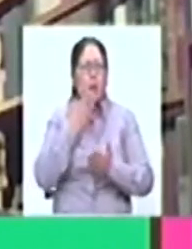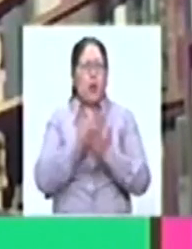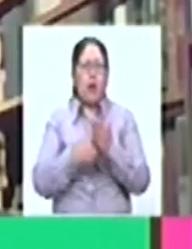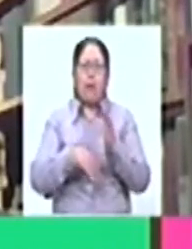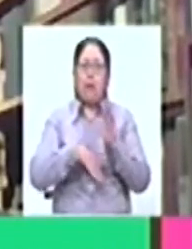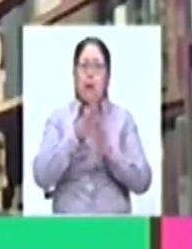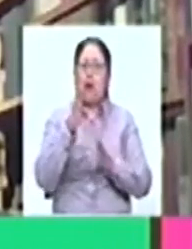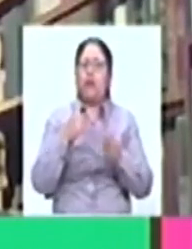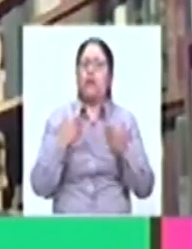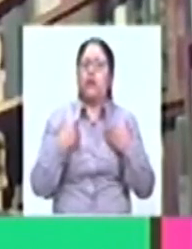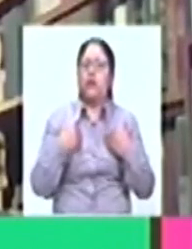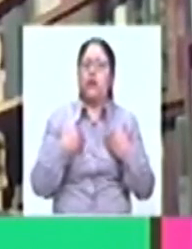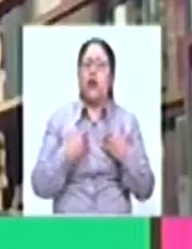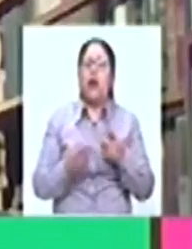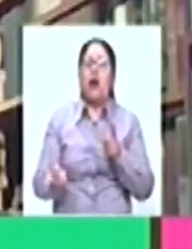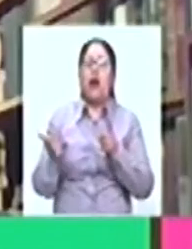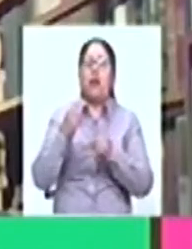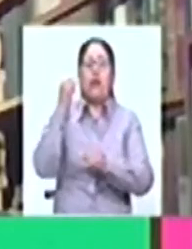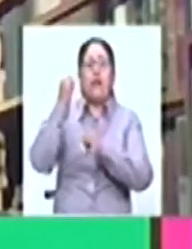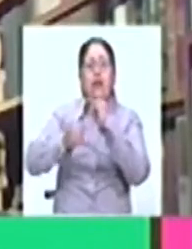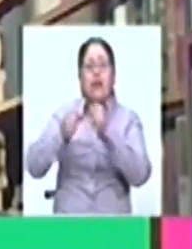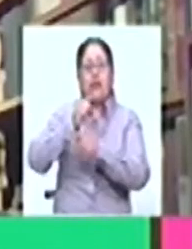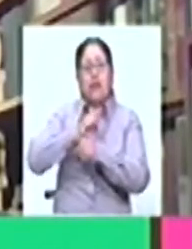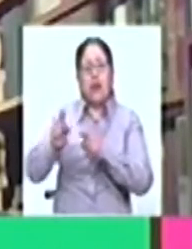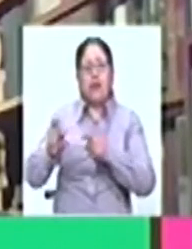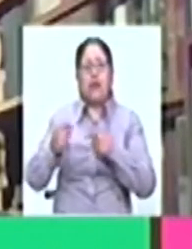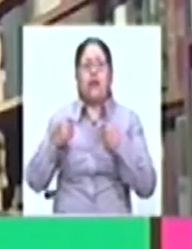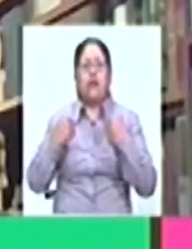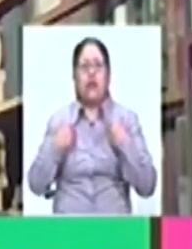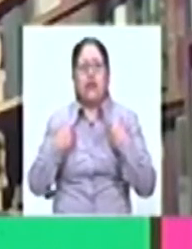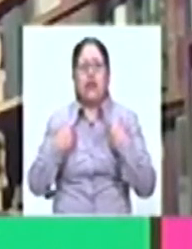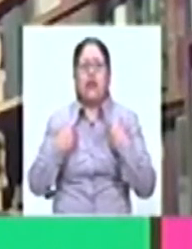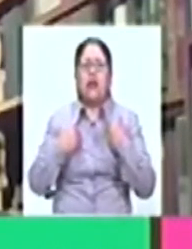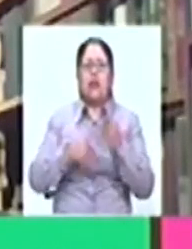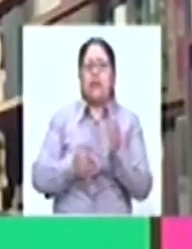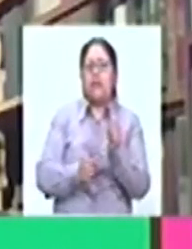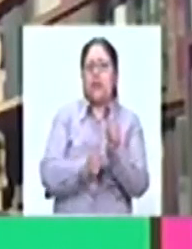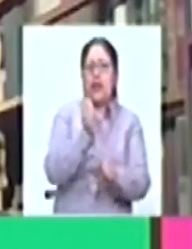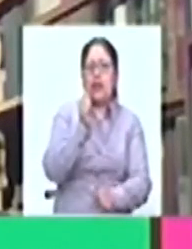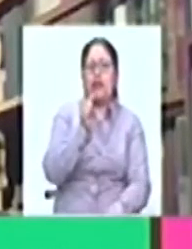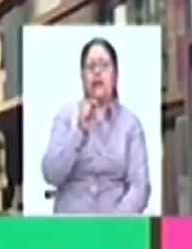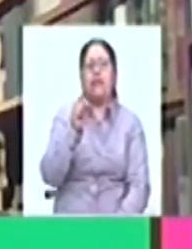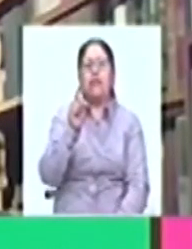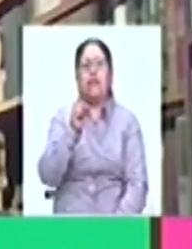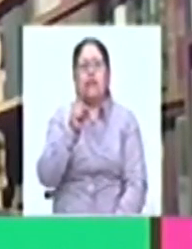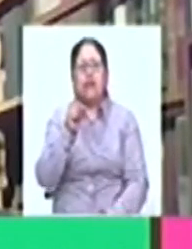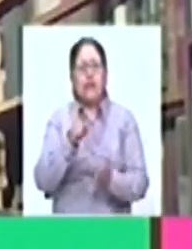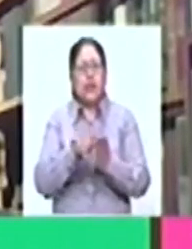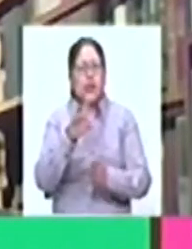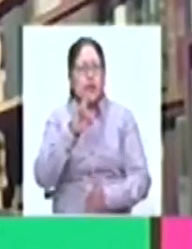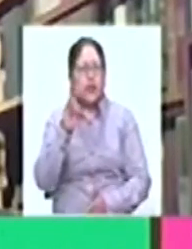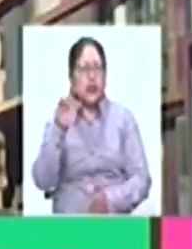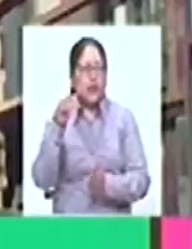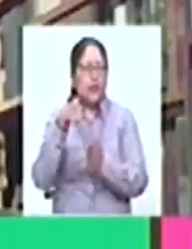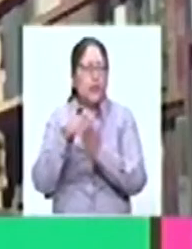para el fin de semana teníamos más de 75 minutos través